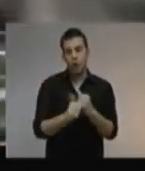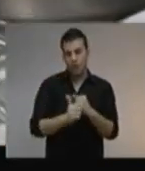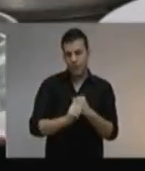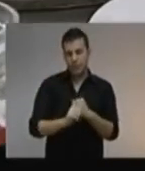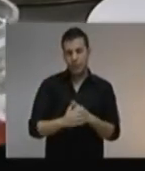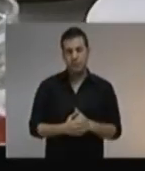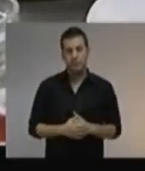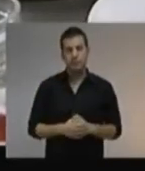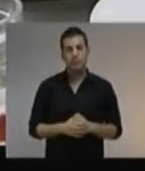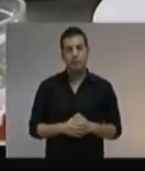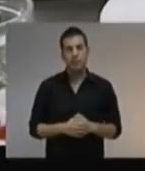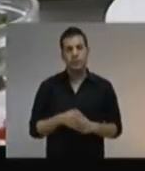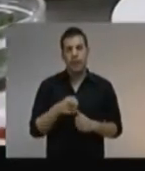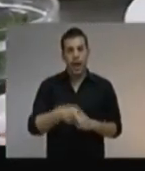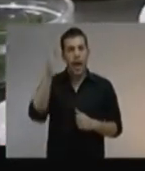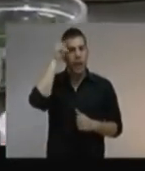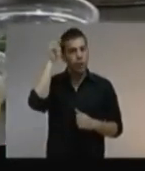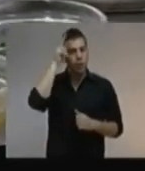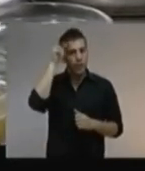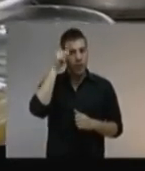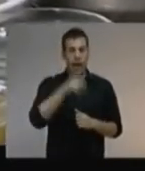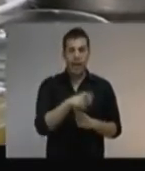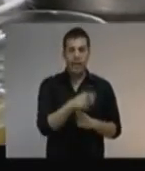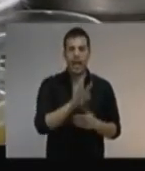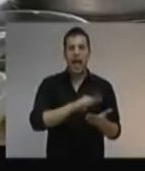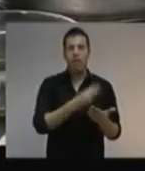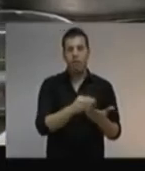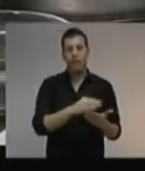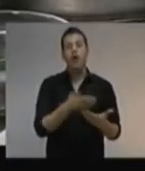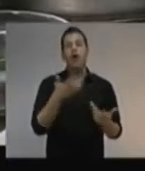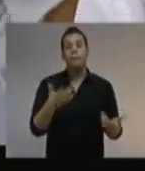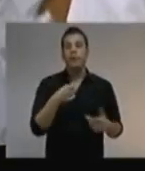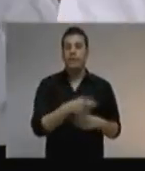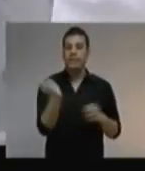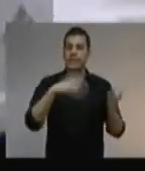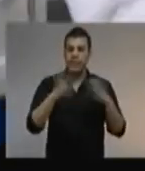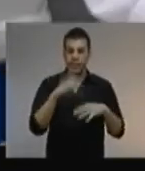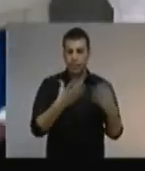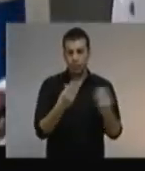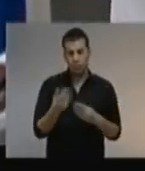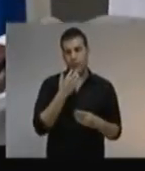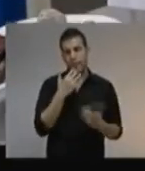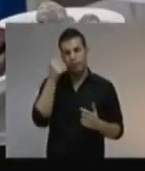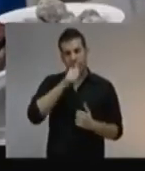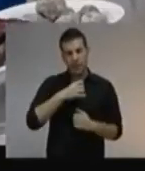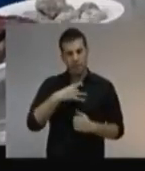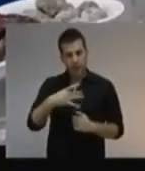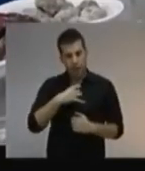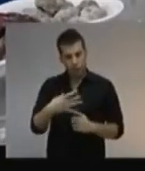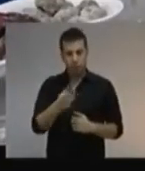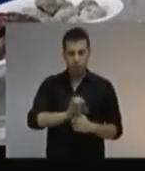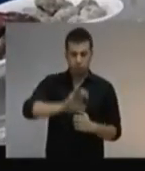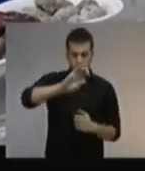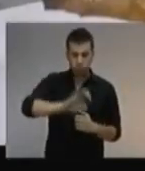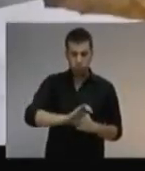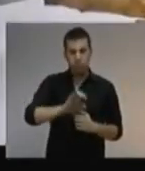un conejo que va macerado con adobo. Predominan varios ingredientes, el vino blanco de